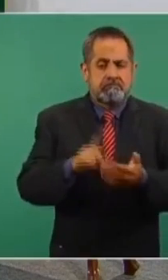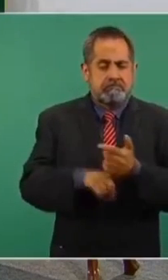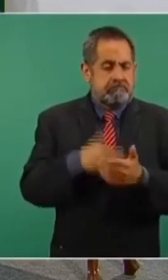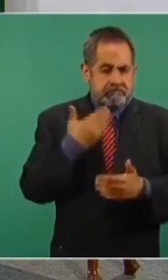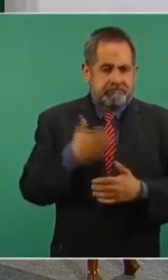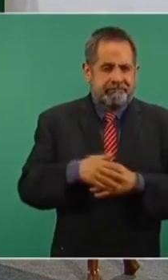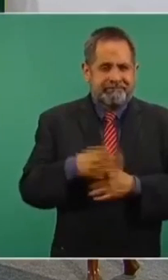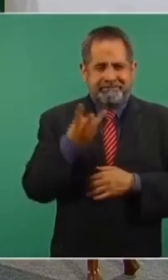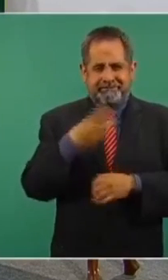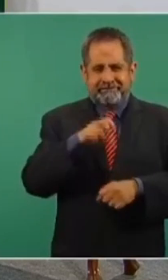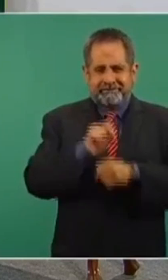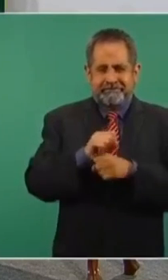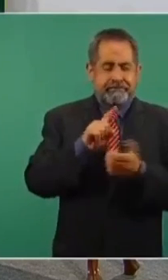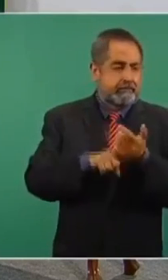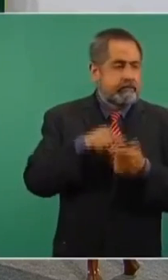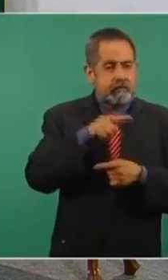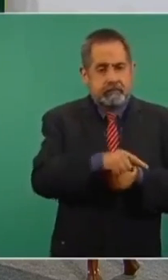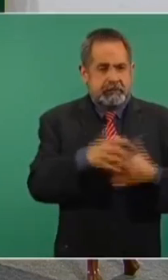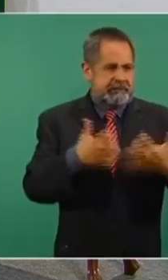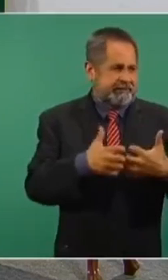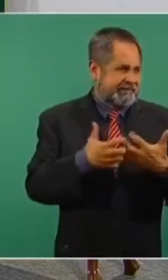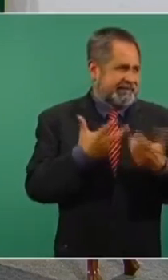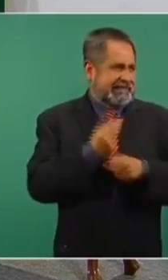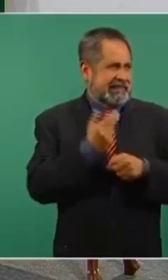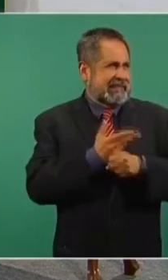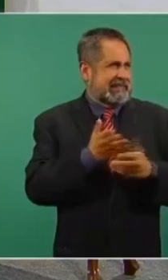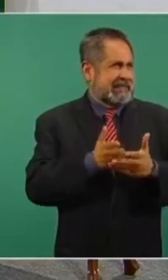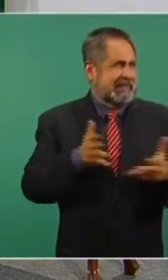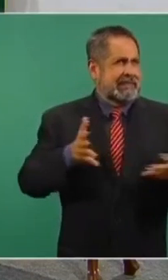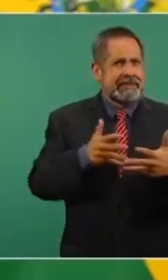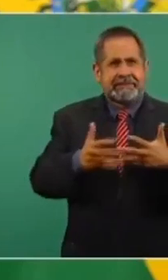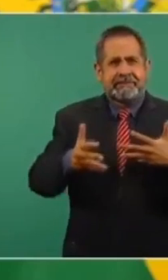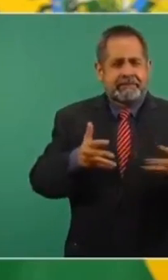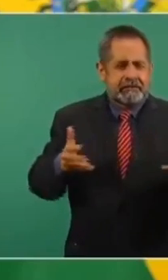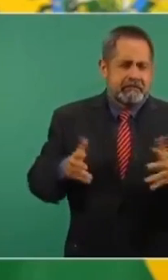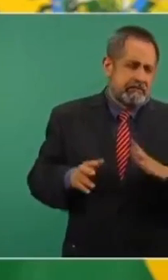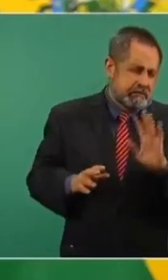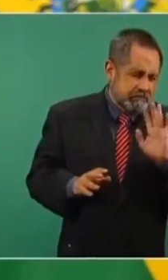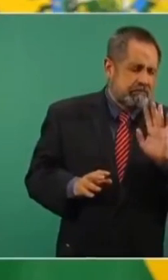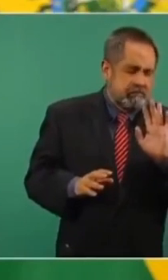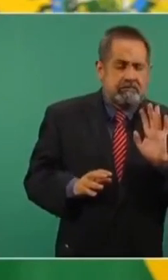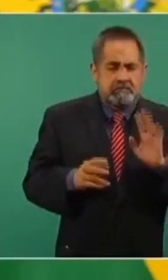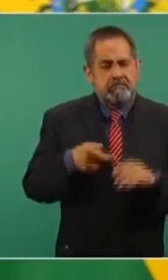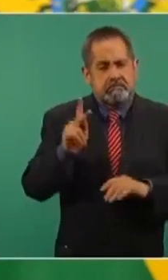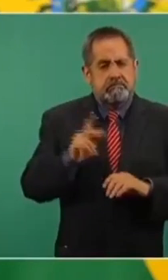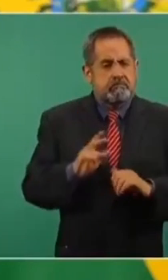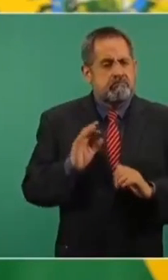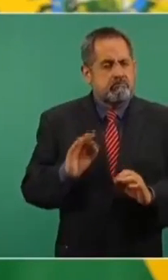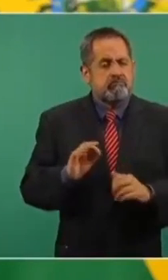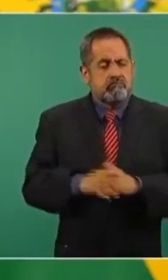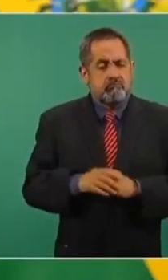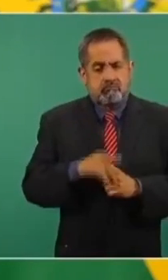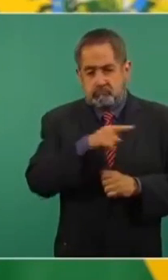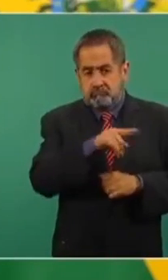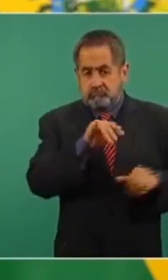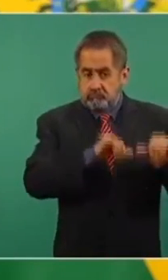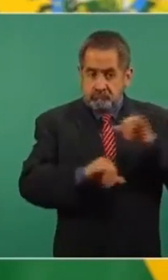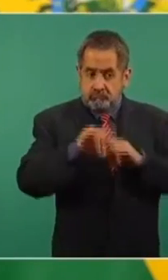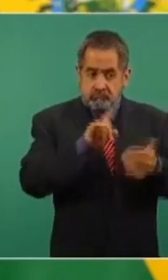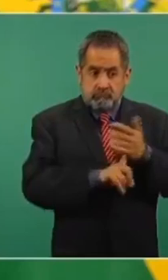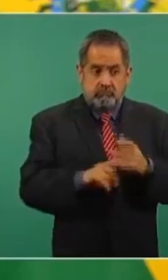porque decidieron ampliar sus plantas, pero este